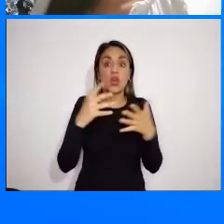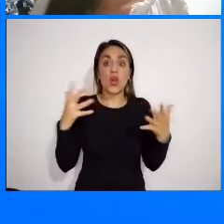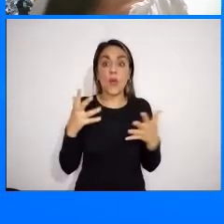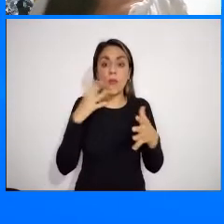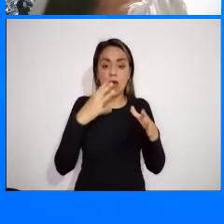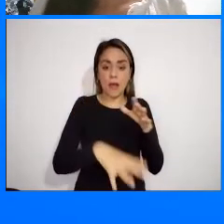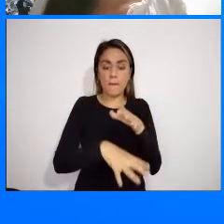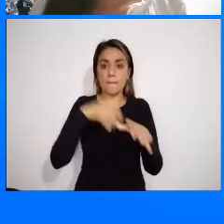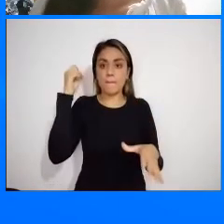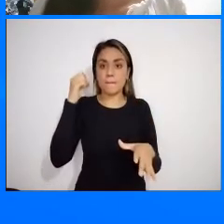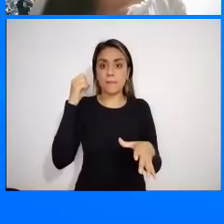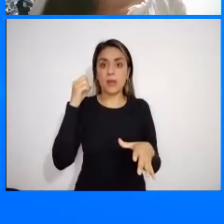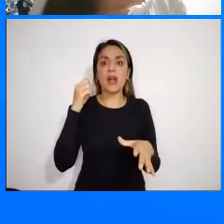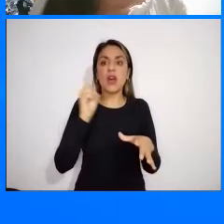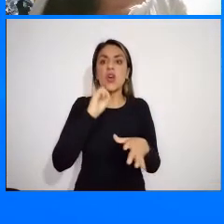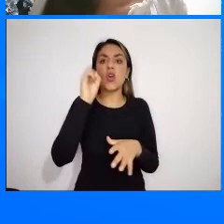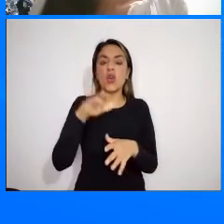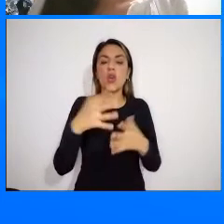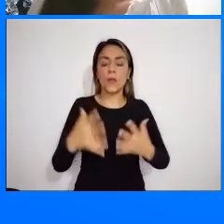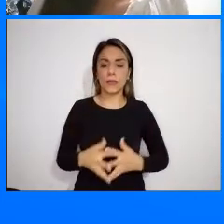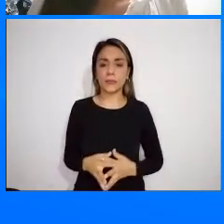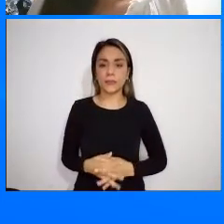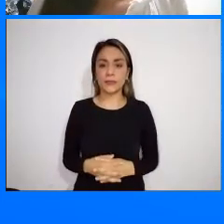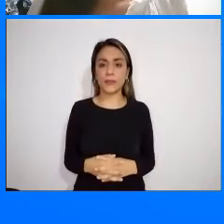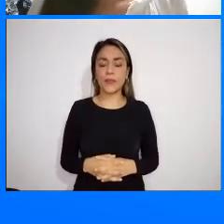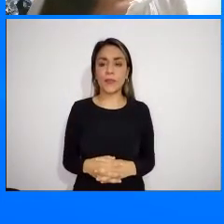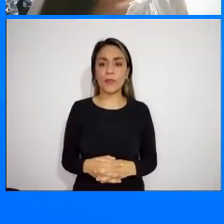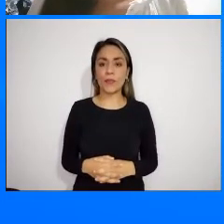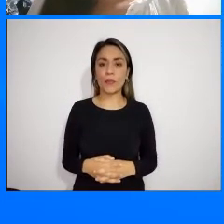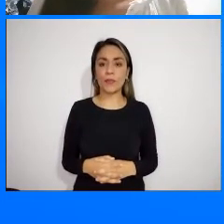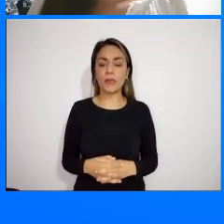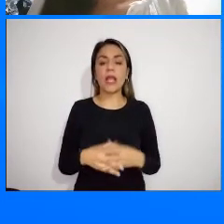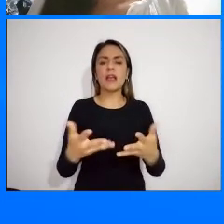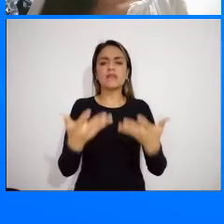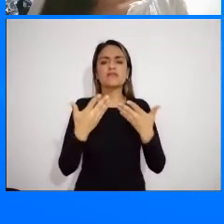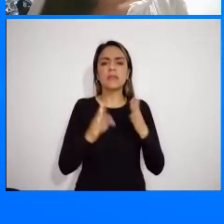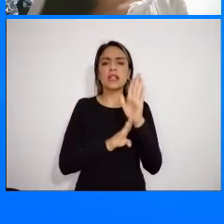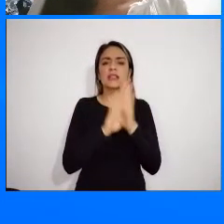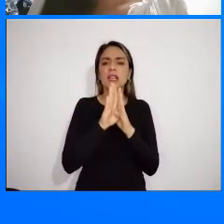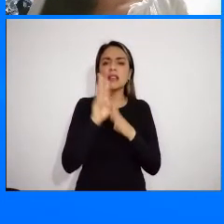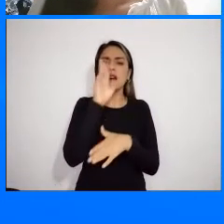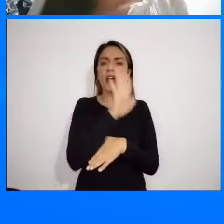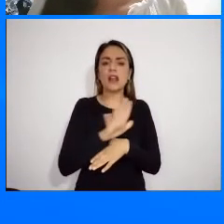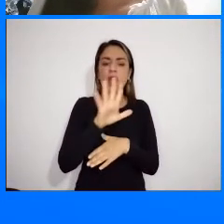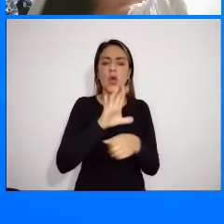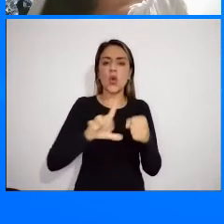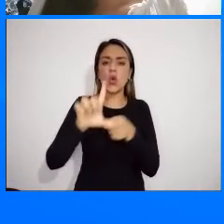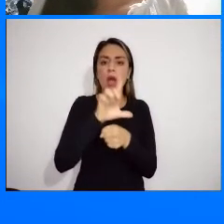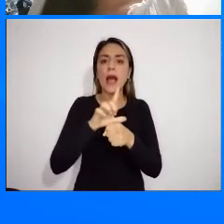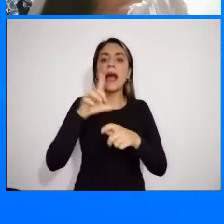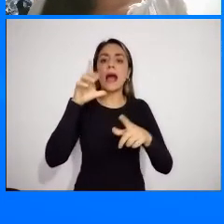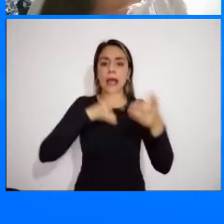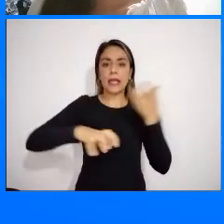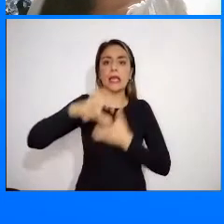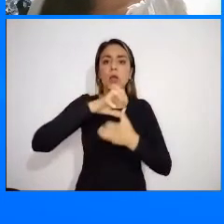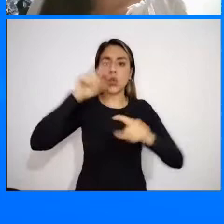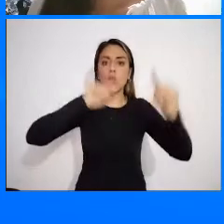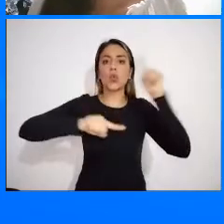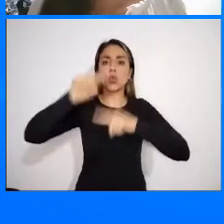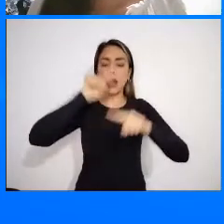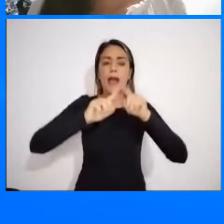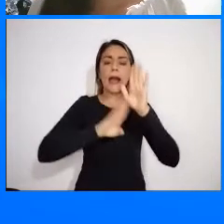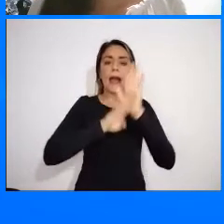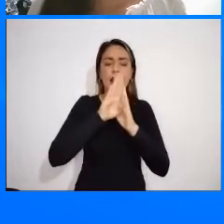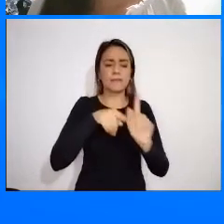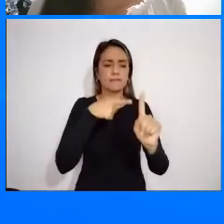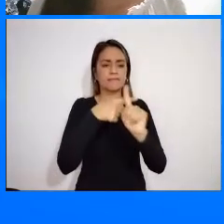sacar esos residuos de allá. Aporte al desarrollo regional y local. El ecoturismo debe velar por el